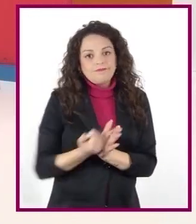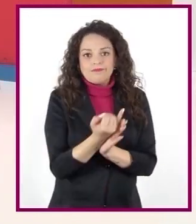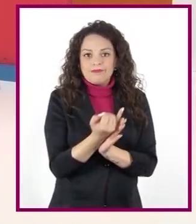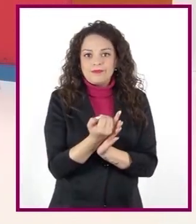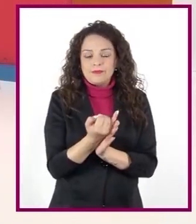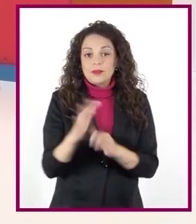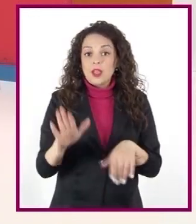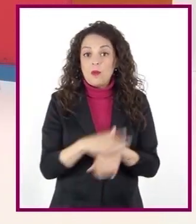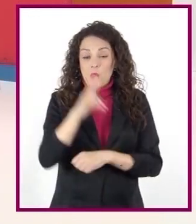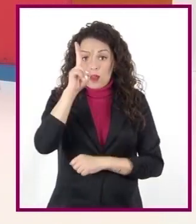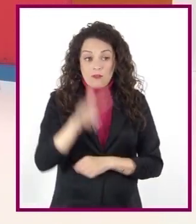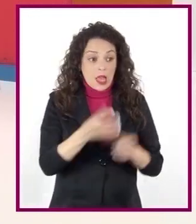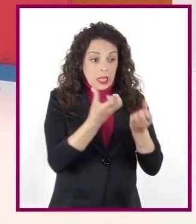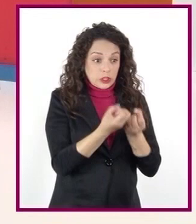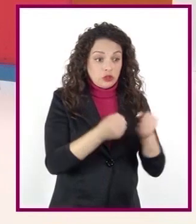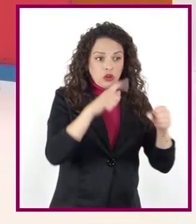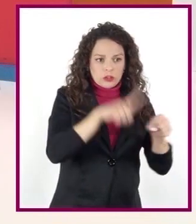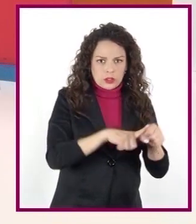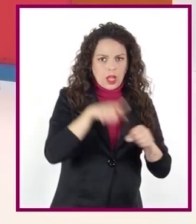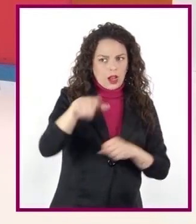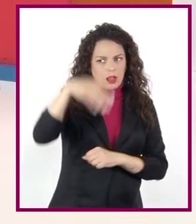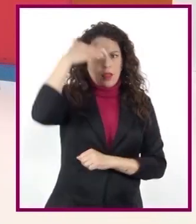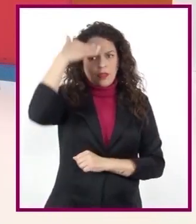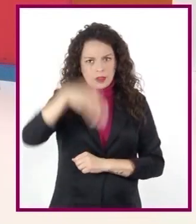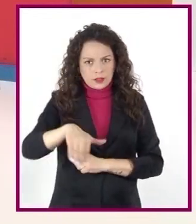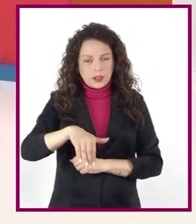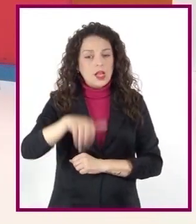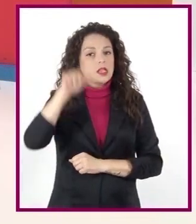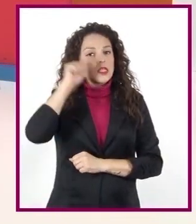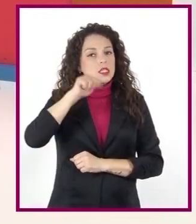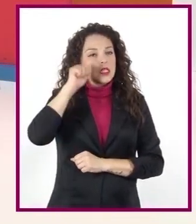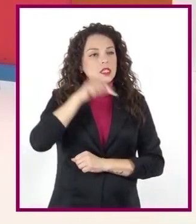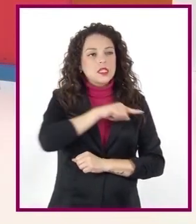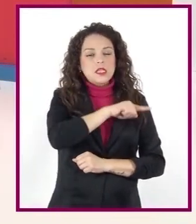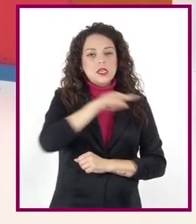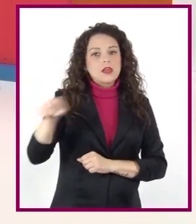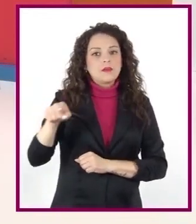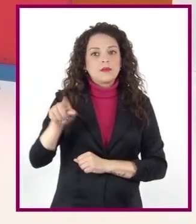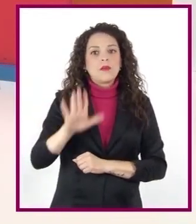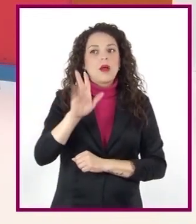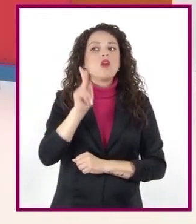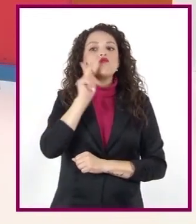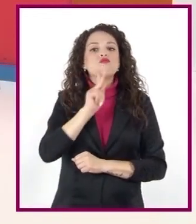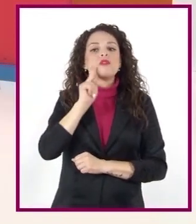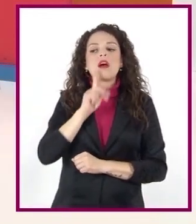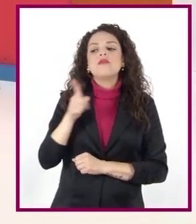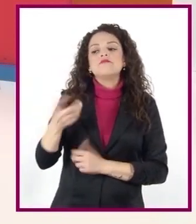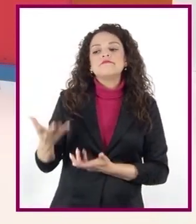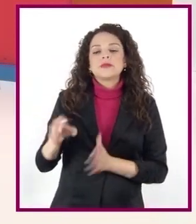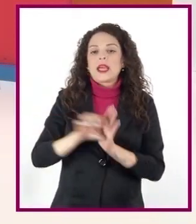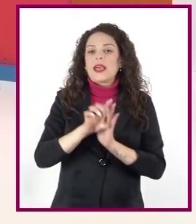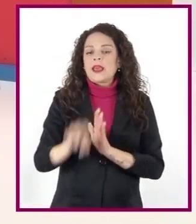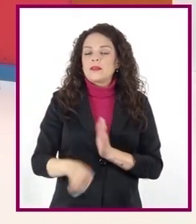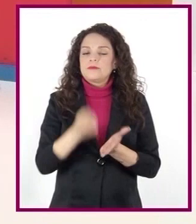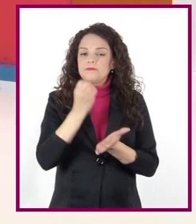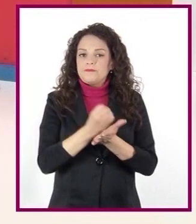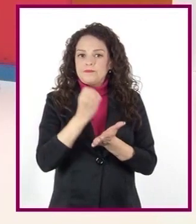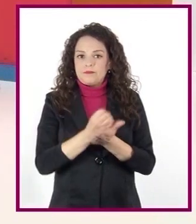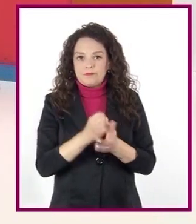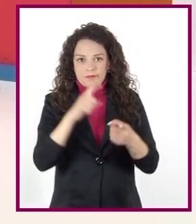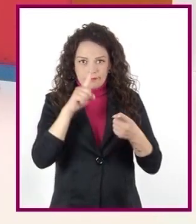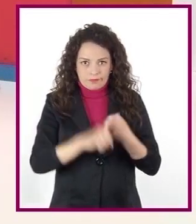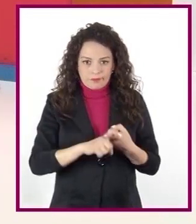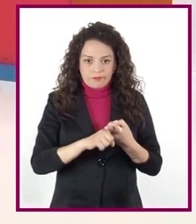condiciones sociales que muchas veces ponen a prueba nuestra capacidad, como la situación económica que